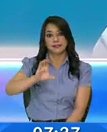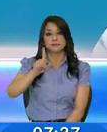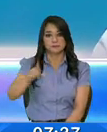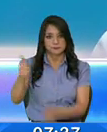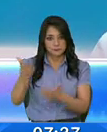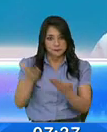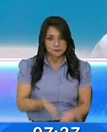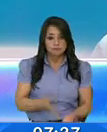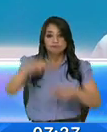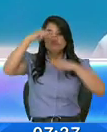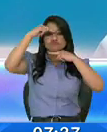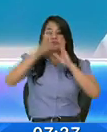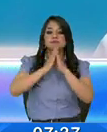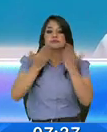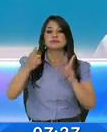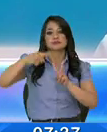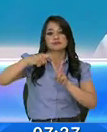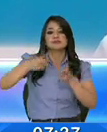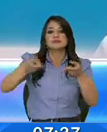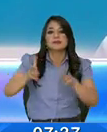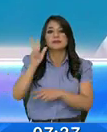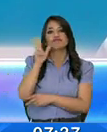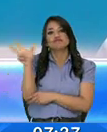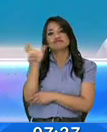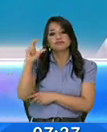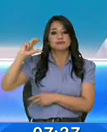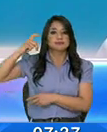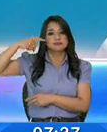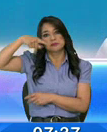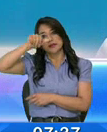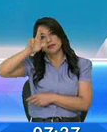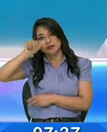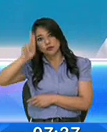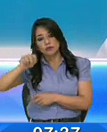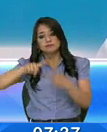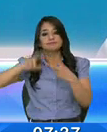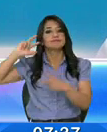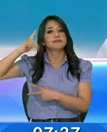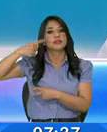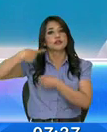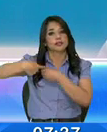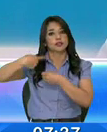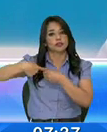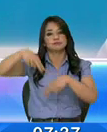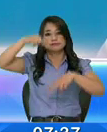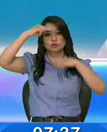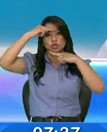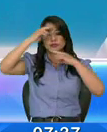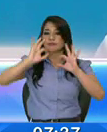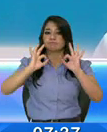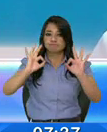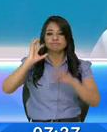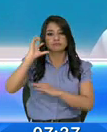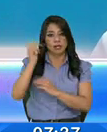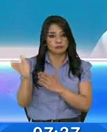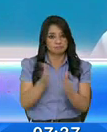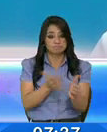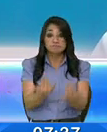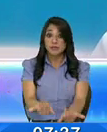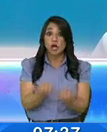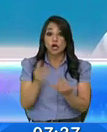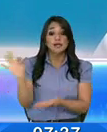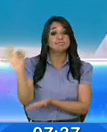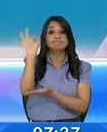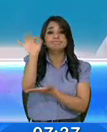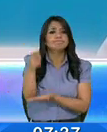noticiero el comercio tb y a los oyentes de platino una fm y radio quitó lobos de la capital noticiero líder en la radio hoy vamos a hablar